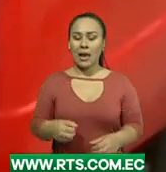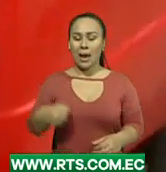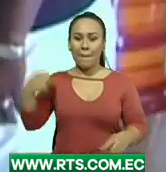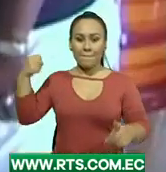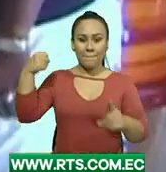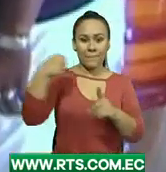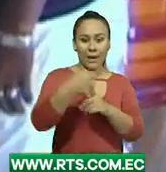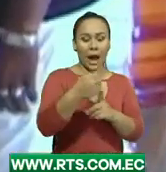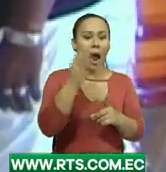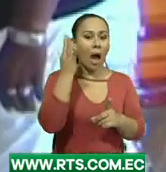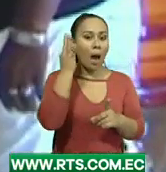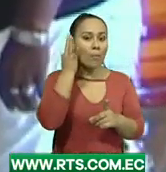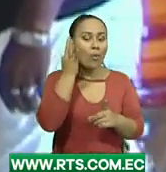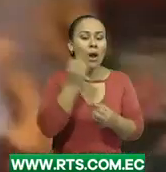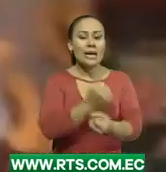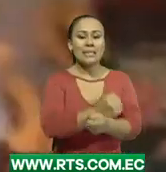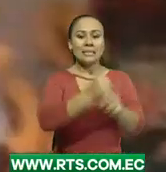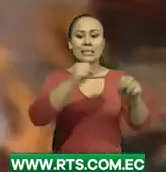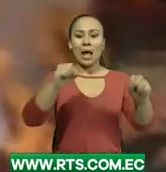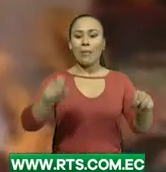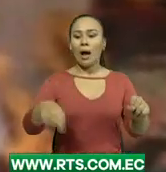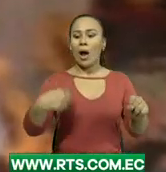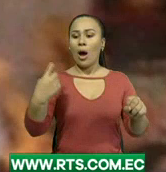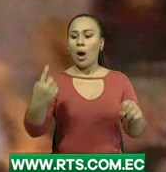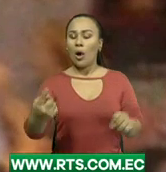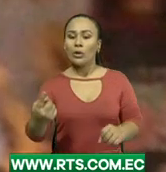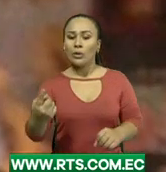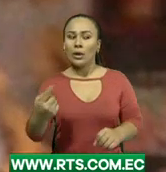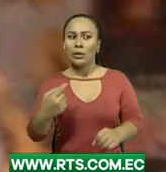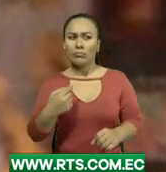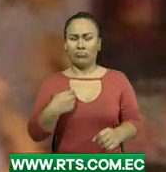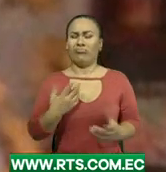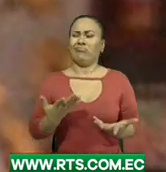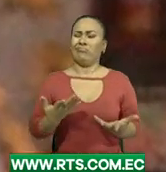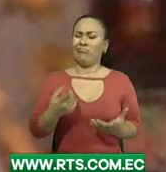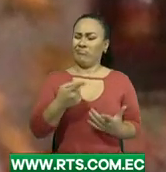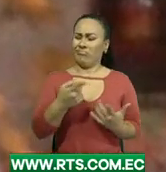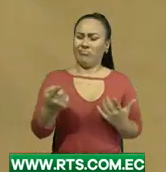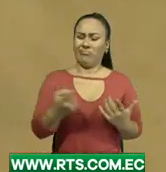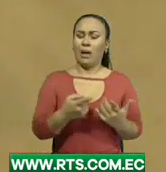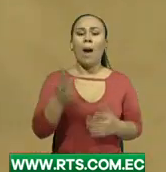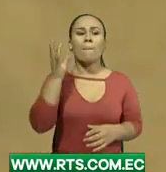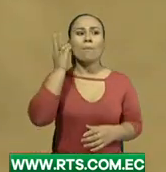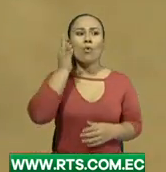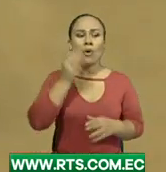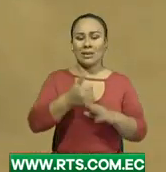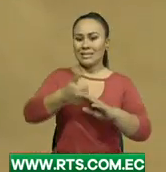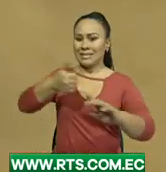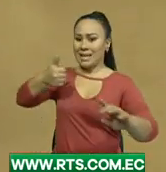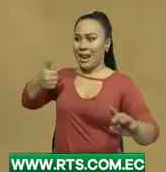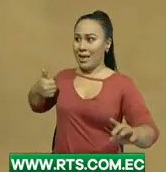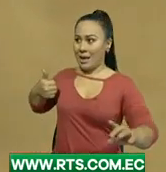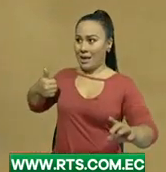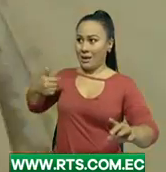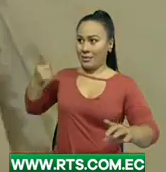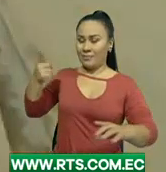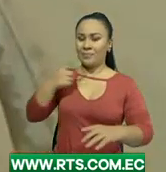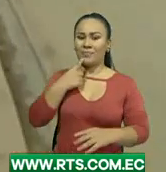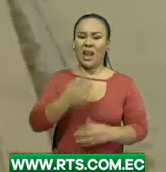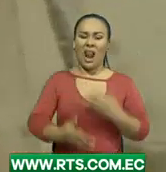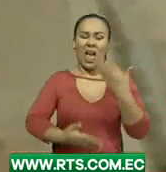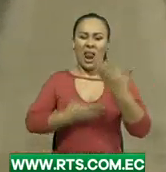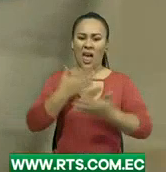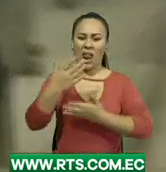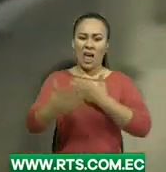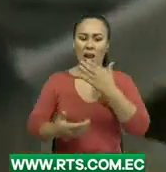ellas para salvar a la otra. Al darse cuenta de sus intenciones, la fémina se alejó de ese sitio, lanzando amenazas